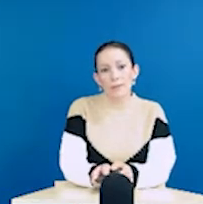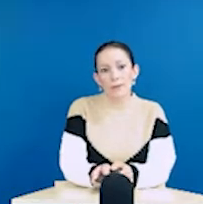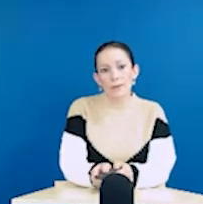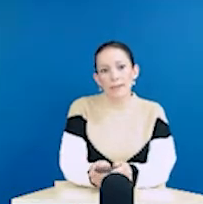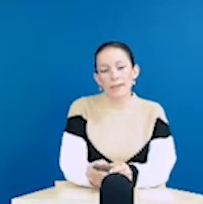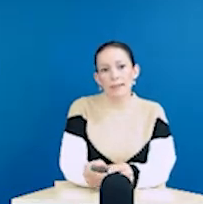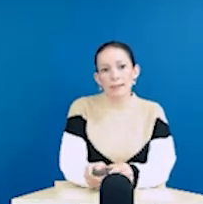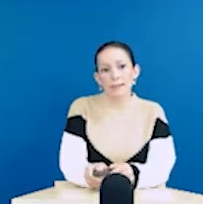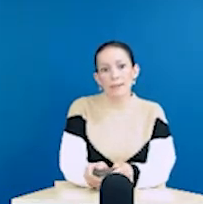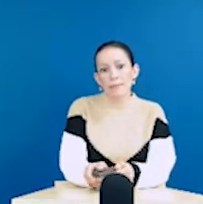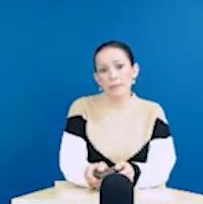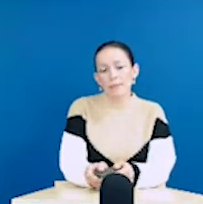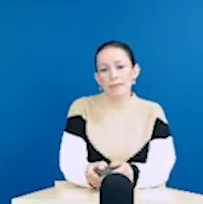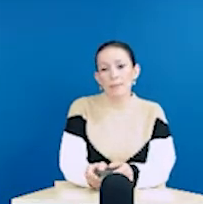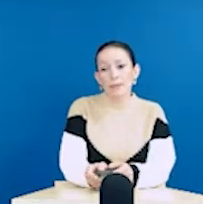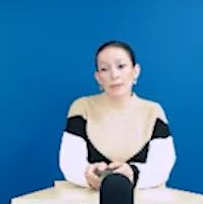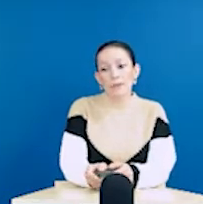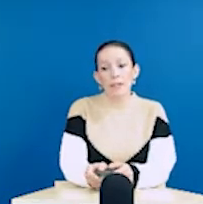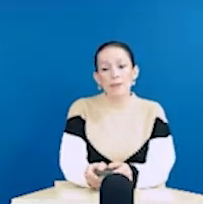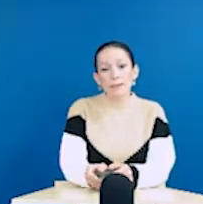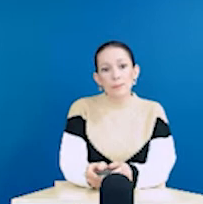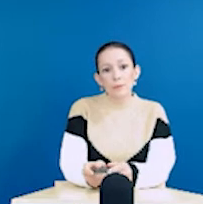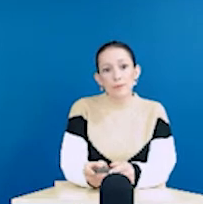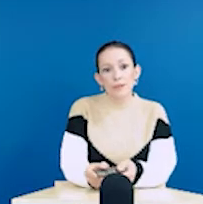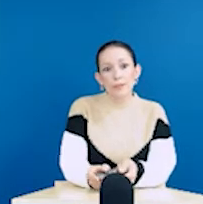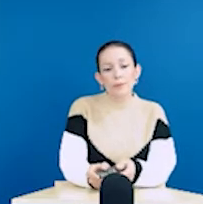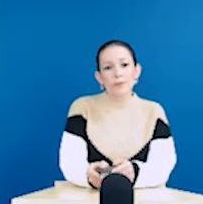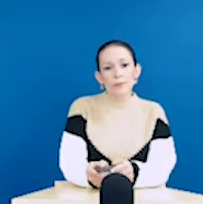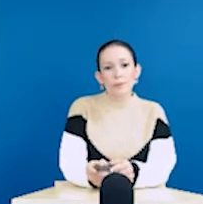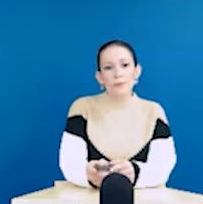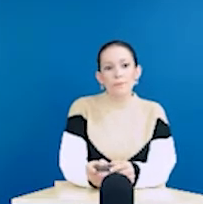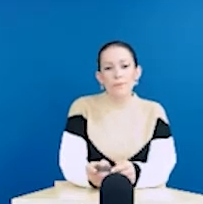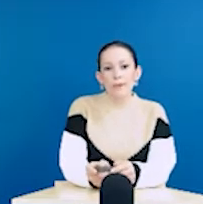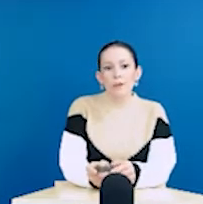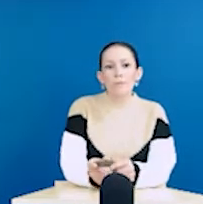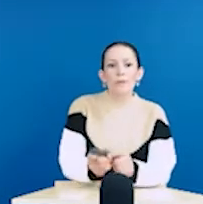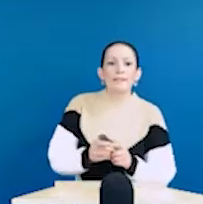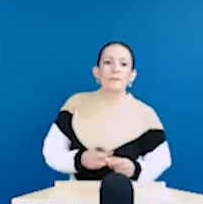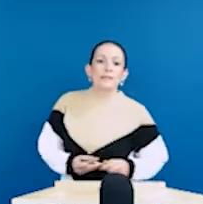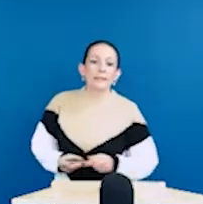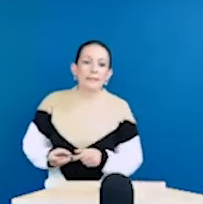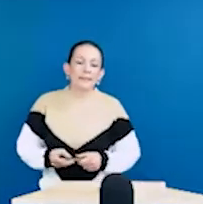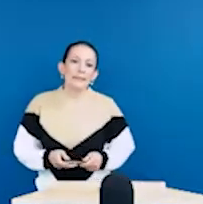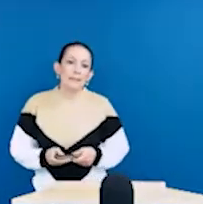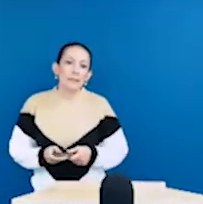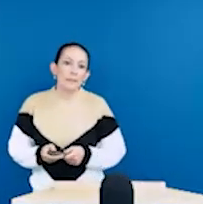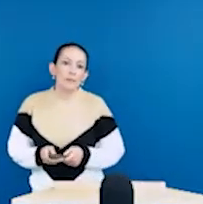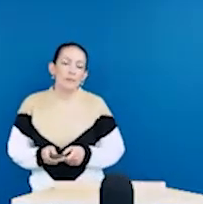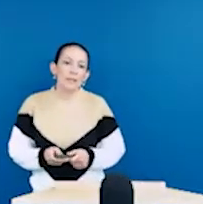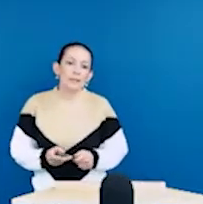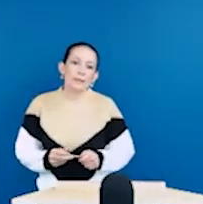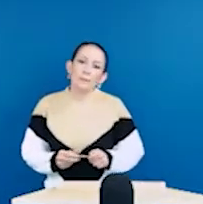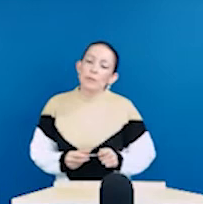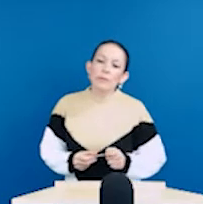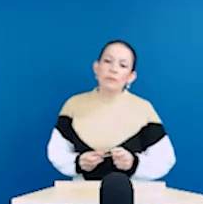a la población es el cáncer de mama, estamos hablando del 11.7%. Como en segunda instancia